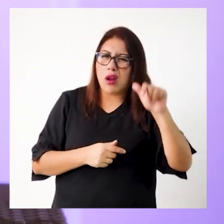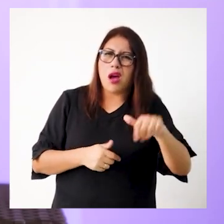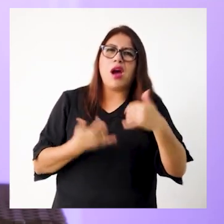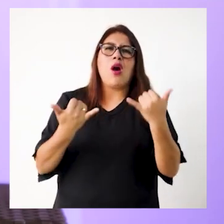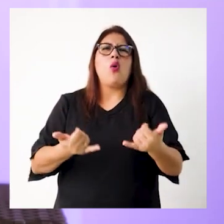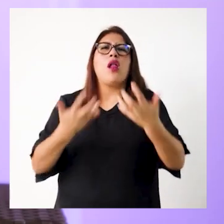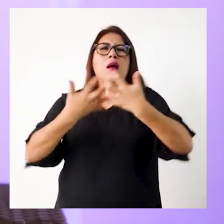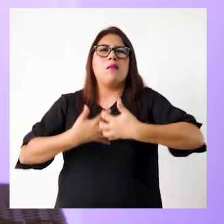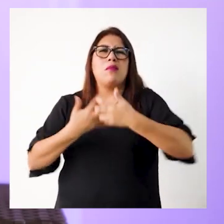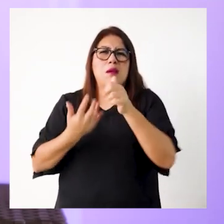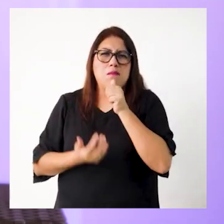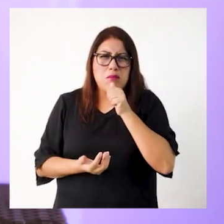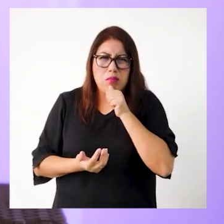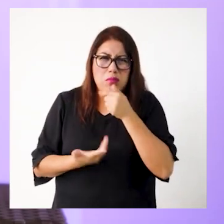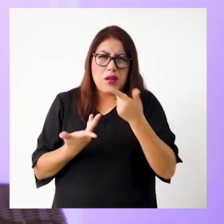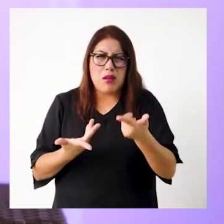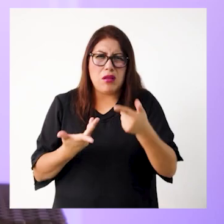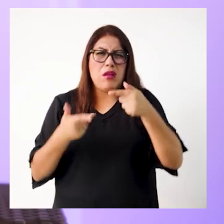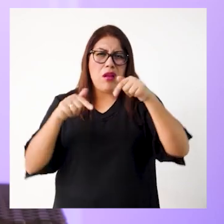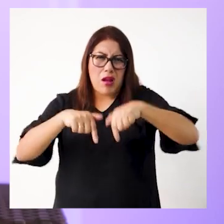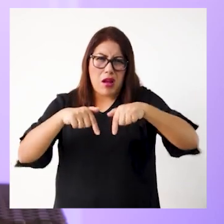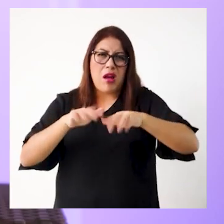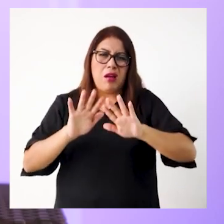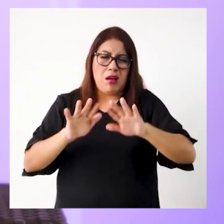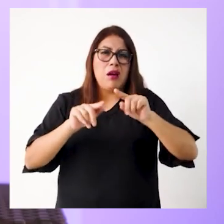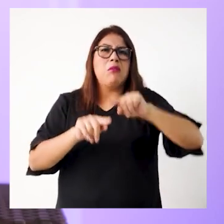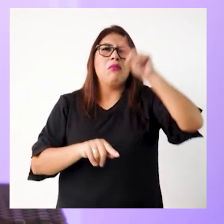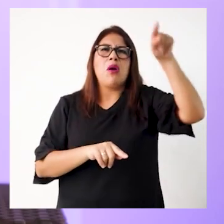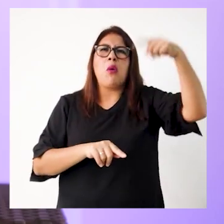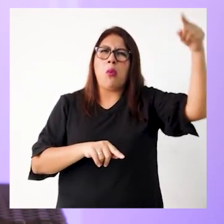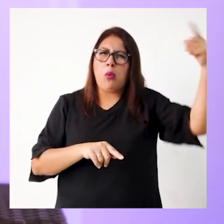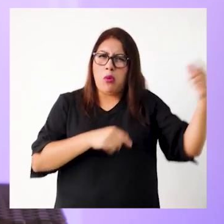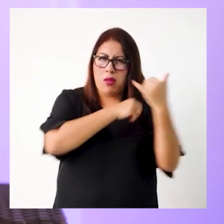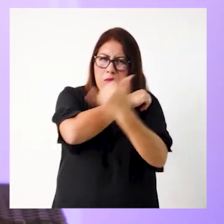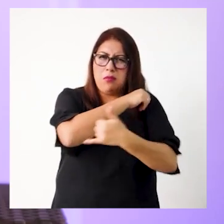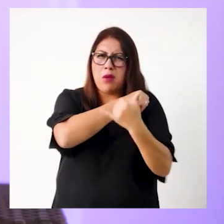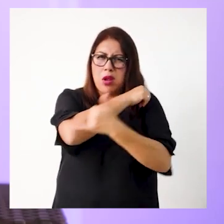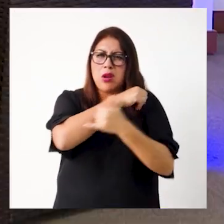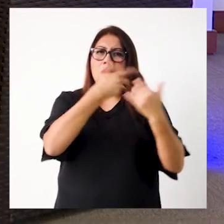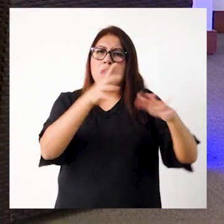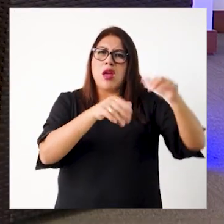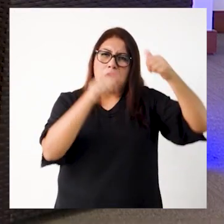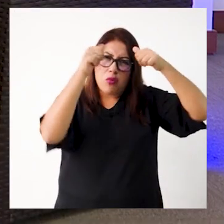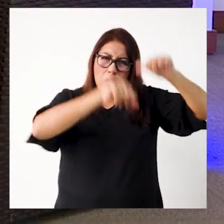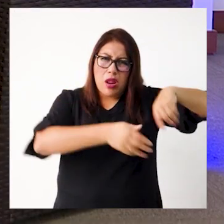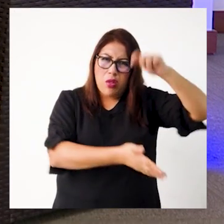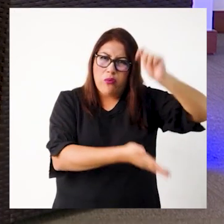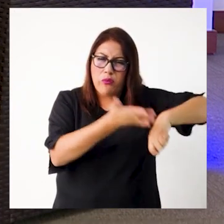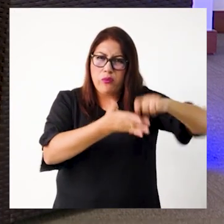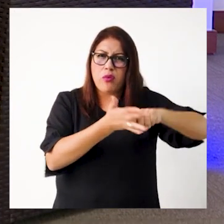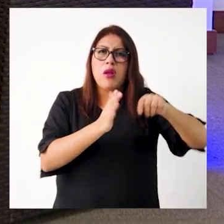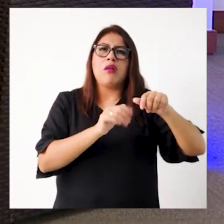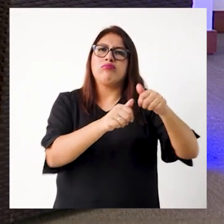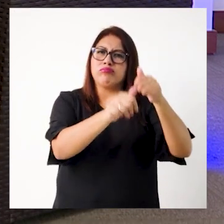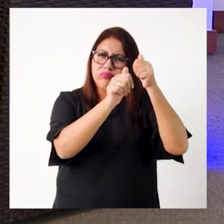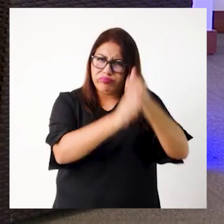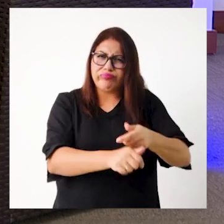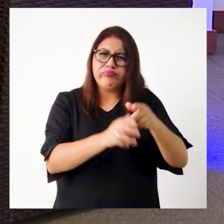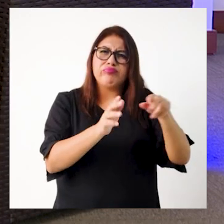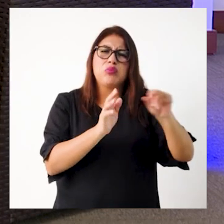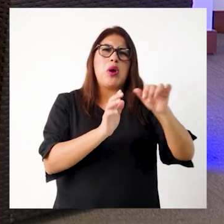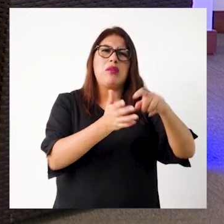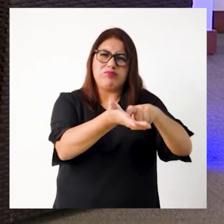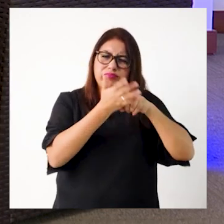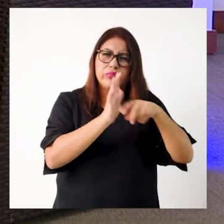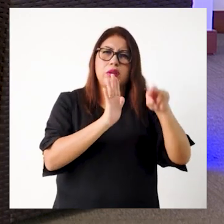en otros países ya han puesto la convención como un reglamento dentro de la empresa. Tú no vas a encontrar